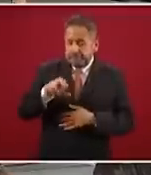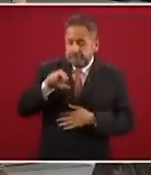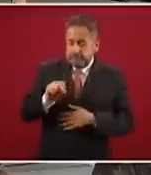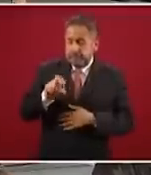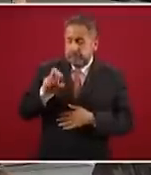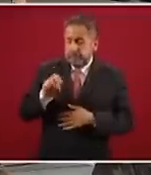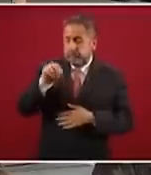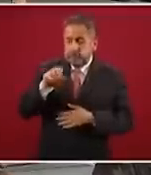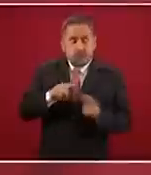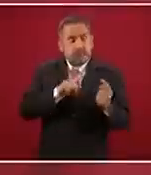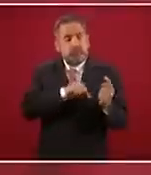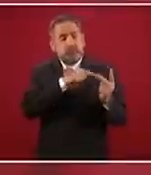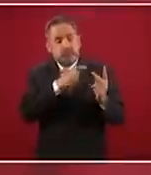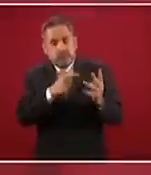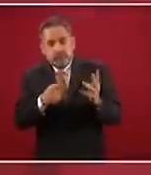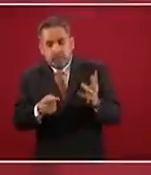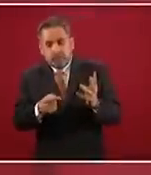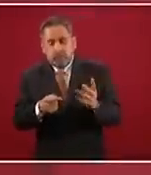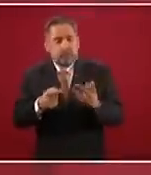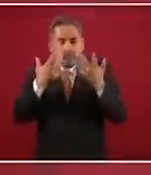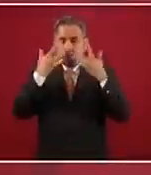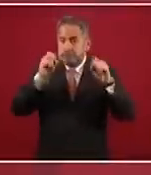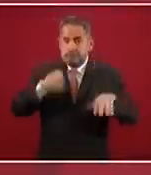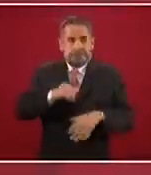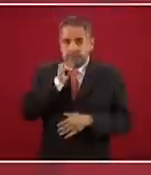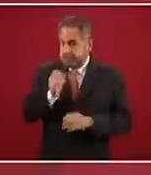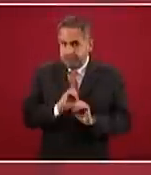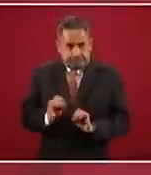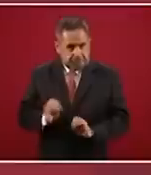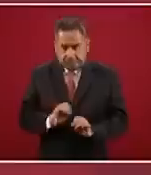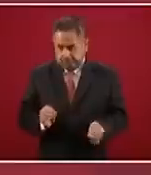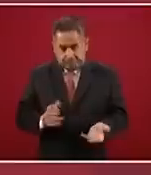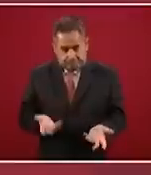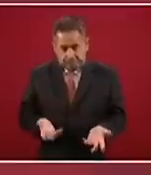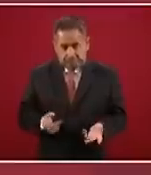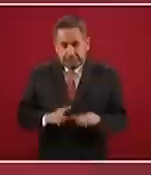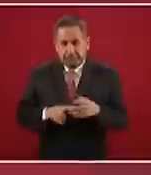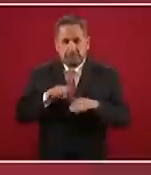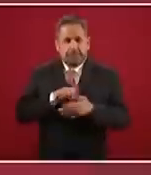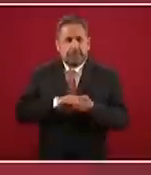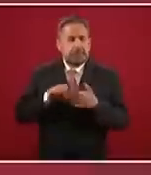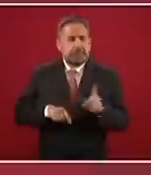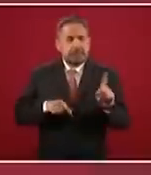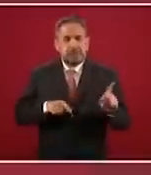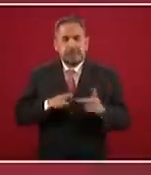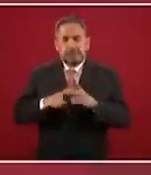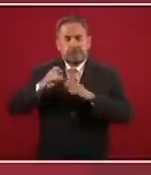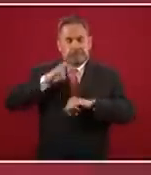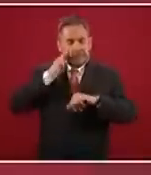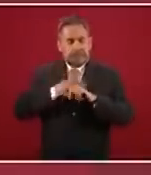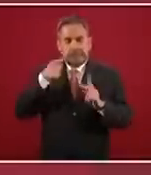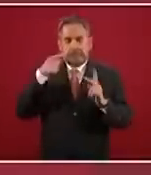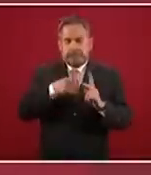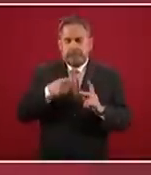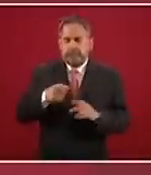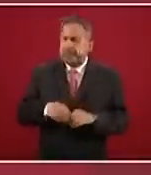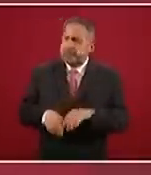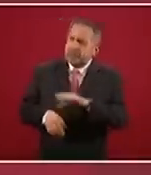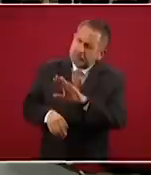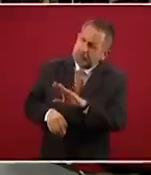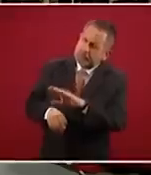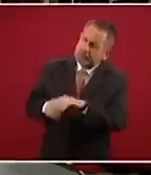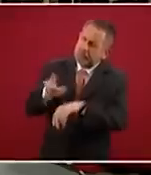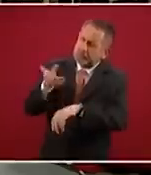los demás, pues ellos no han renunciado, es el caso de este cargo específico. ¿Se permite,